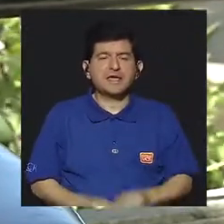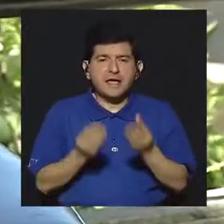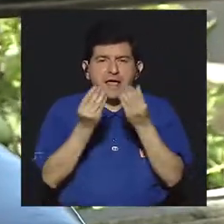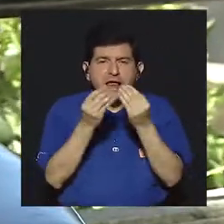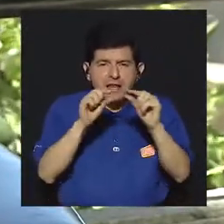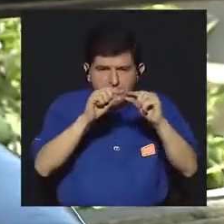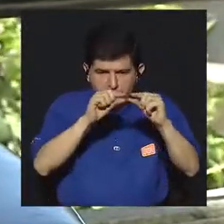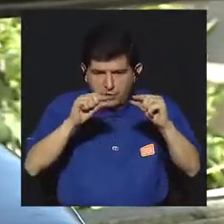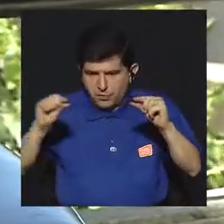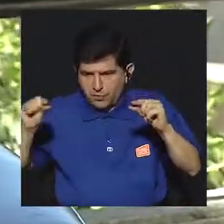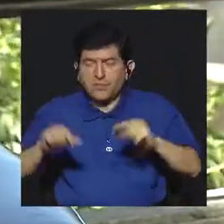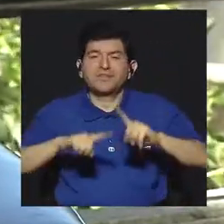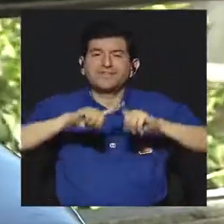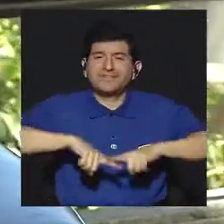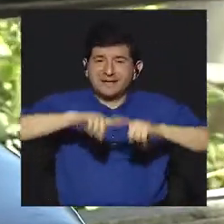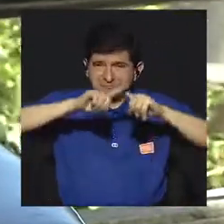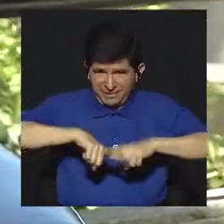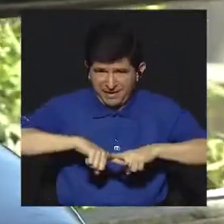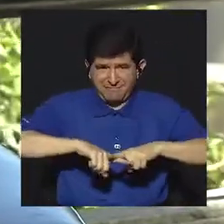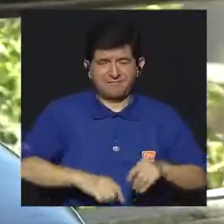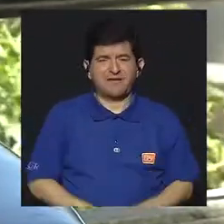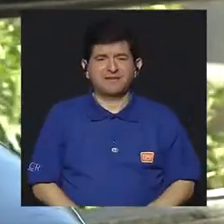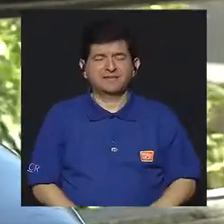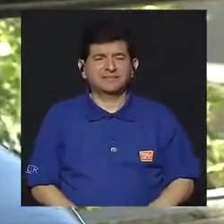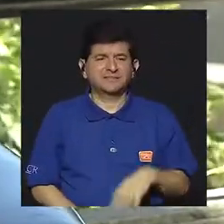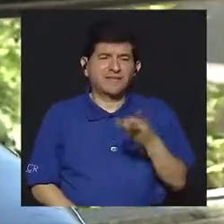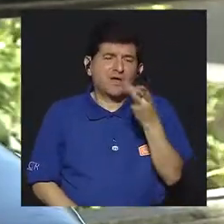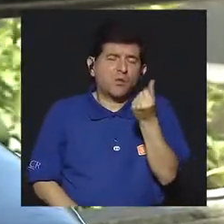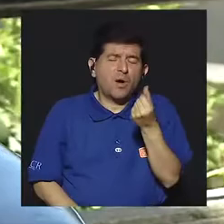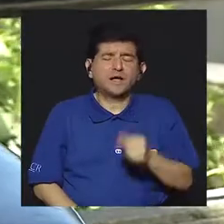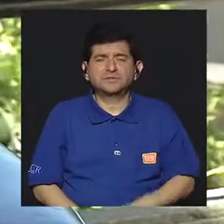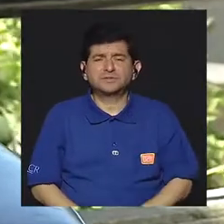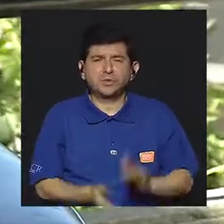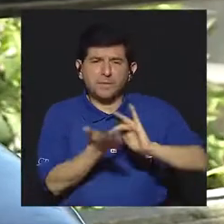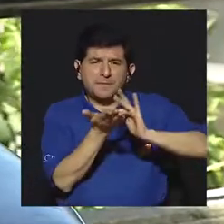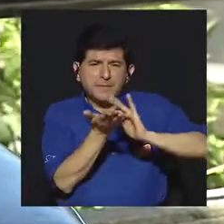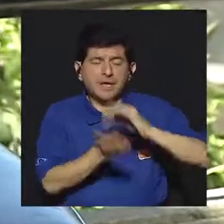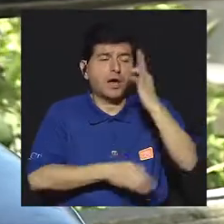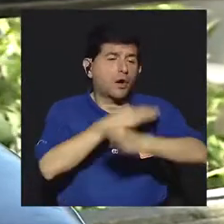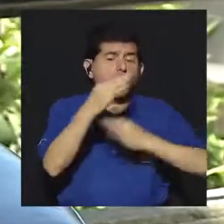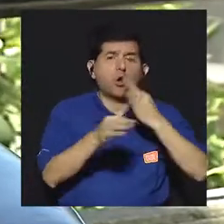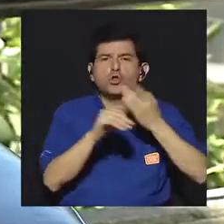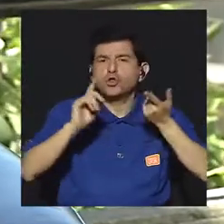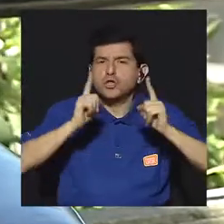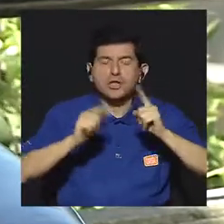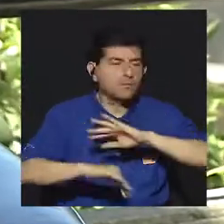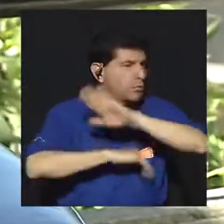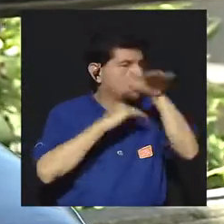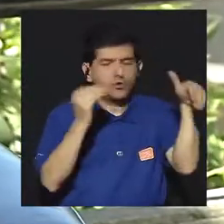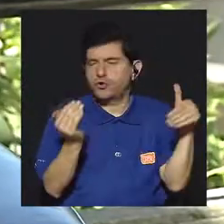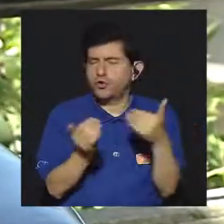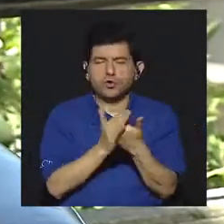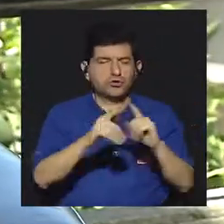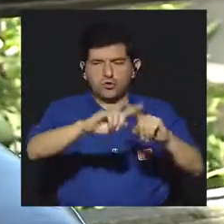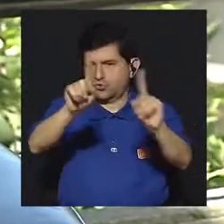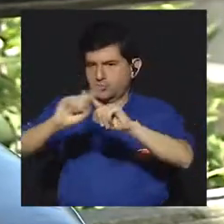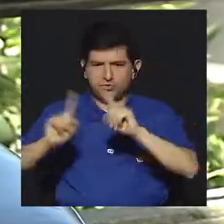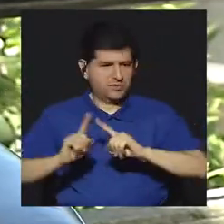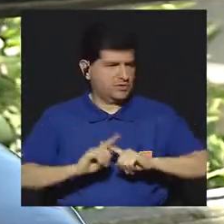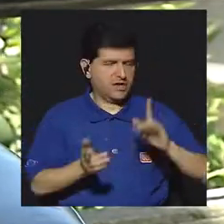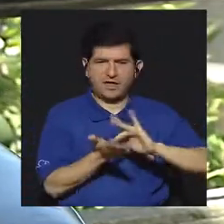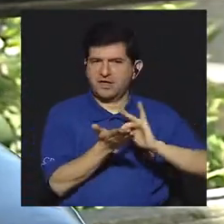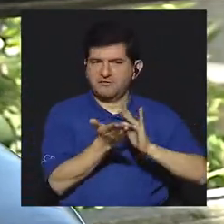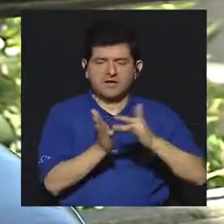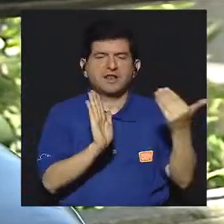auditivo. Entonces, va a depender mucho, ¿verdad?, de la dosis del medicamento, qué tipo de medicamento. No es que toda la gama